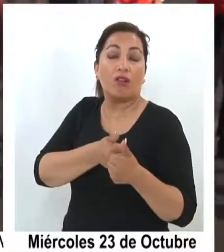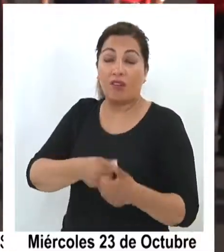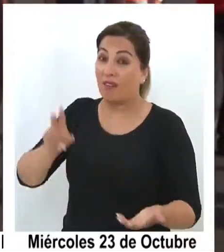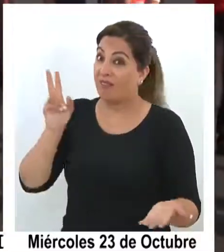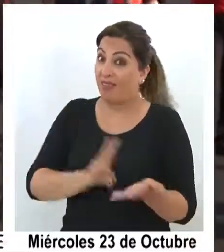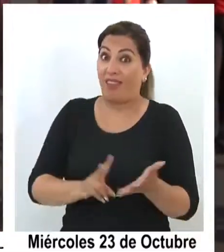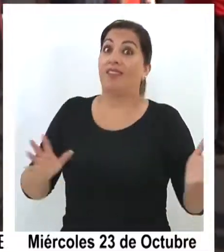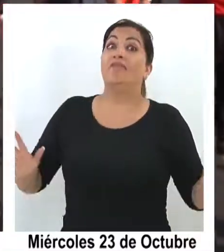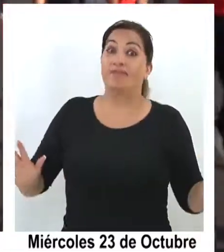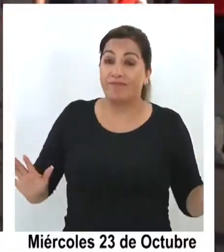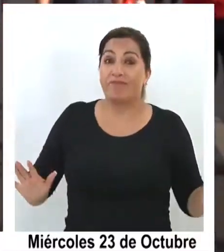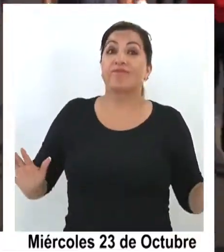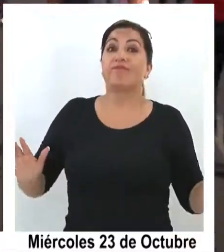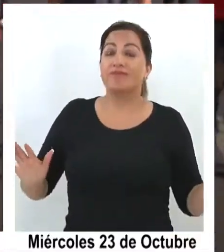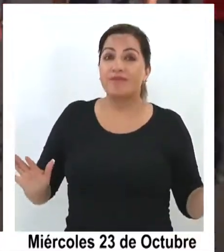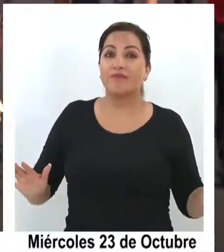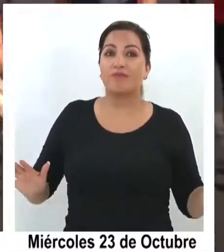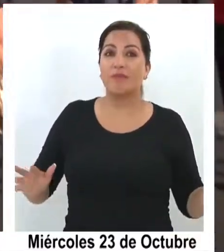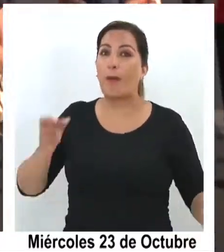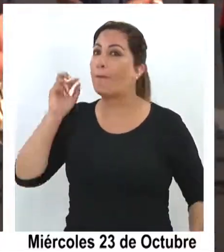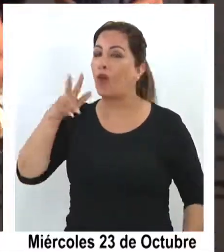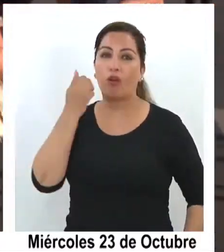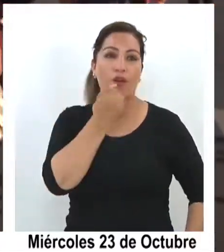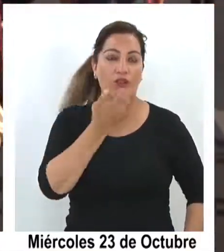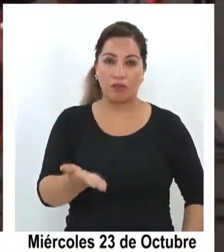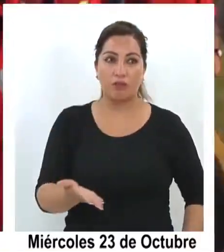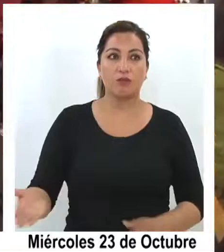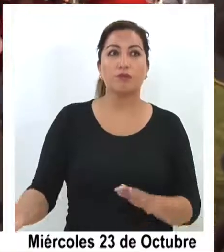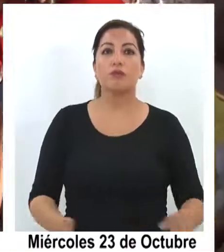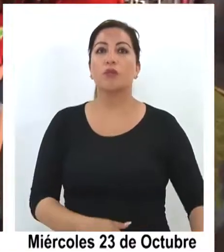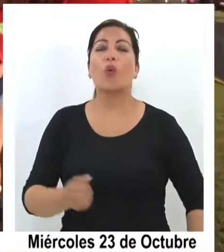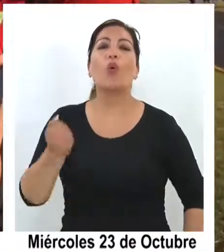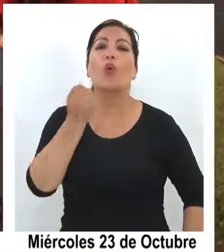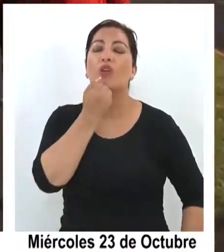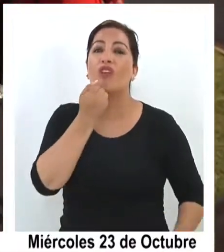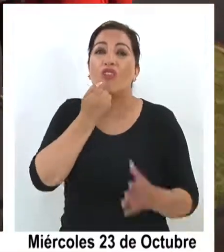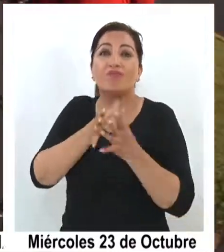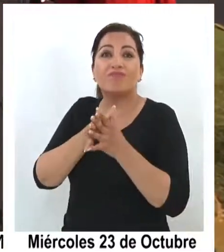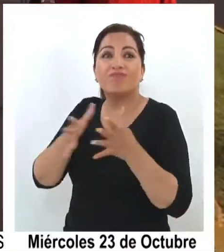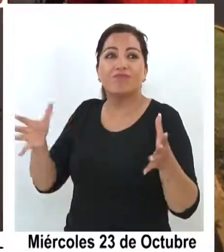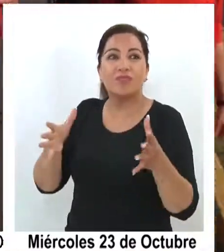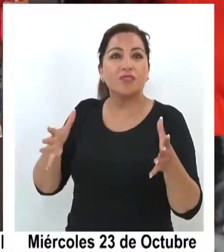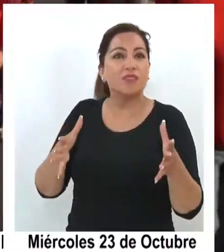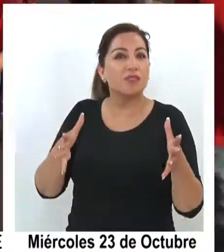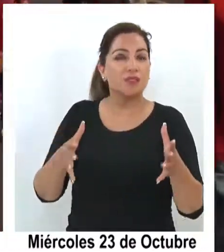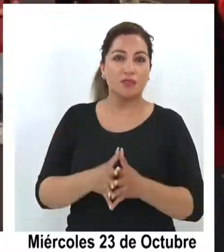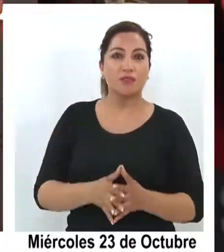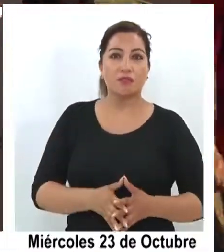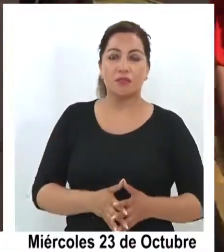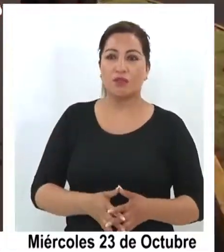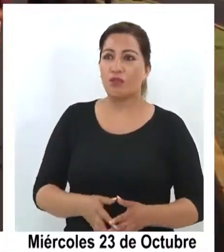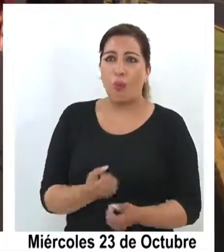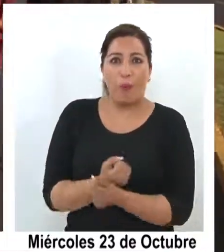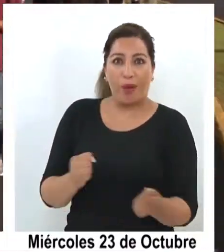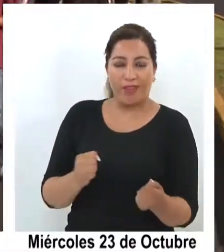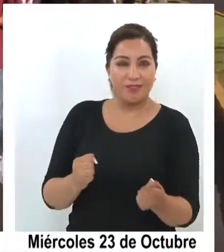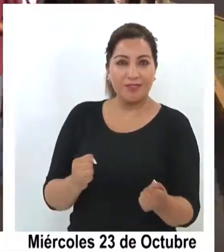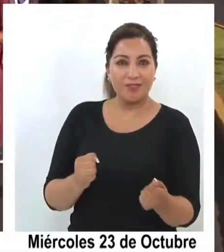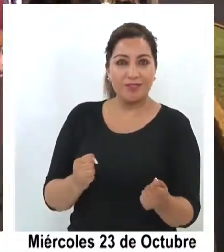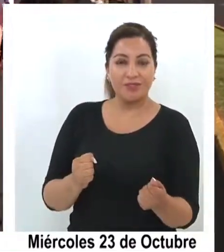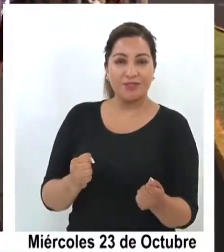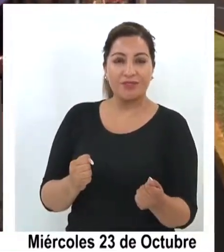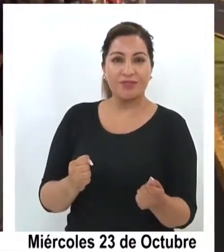pero realmente eso fue su peor error. Un error inmenso, un error inmenso. No podemos,